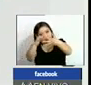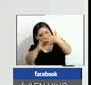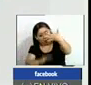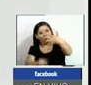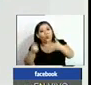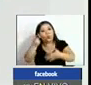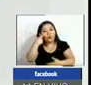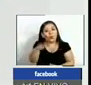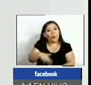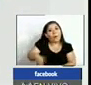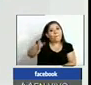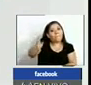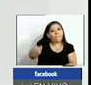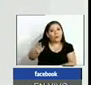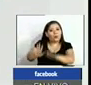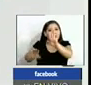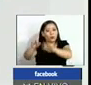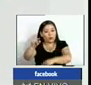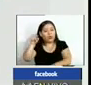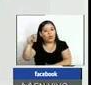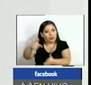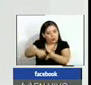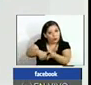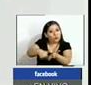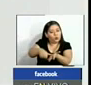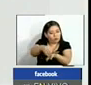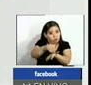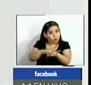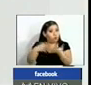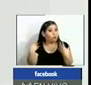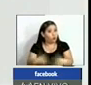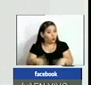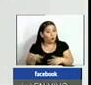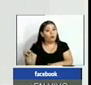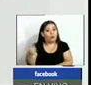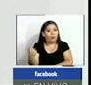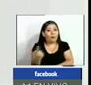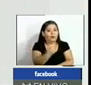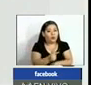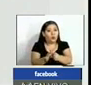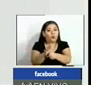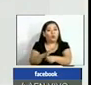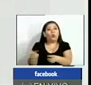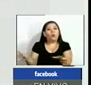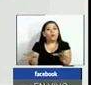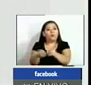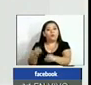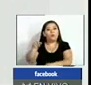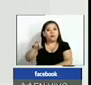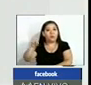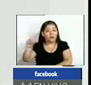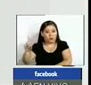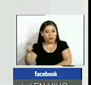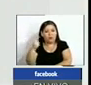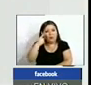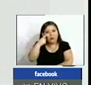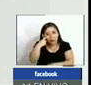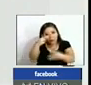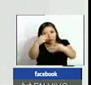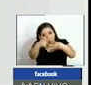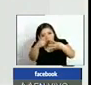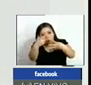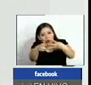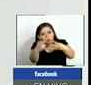San Marcos, que está entre los municipios que tienen, pues, un buen número de casos para... Son 111. Y así podríamos revisar todos